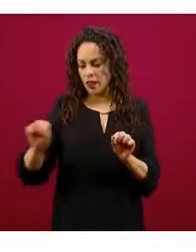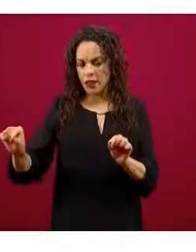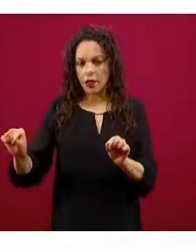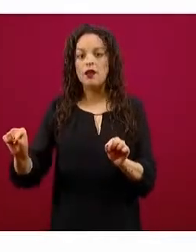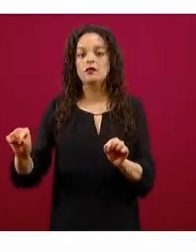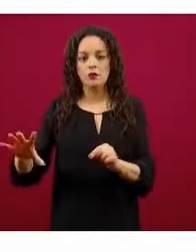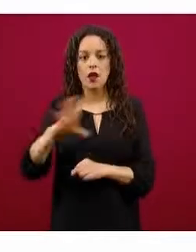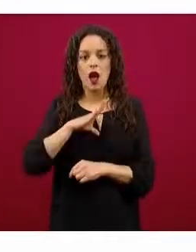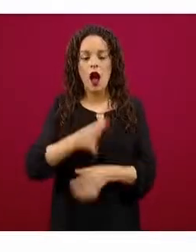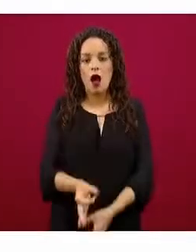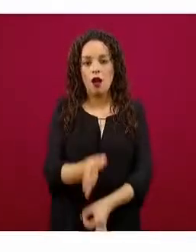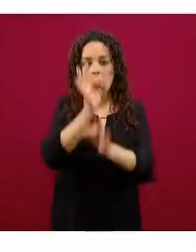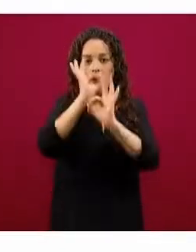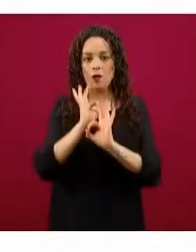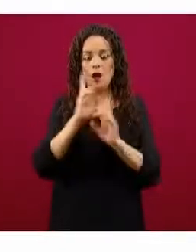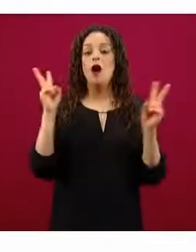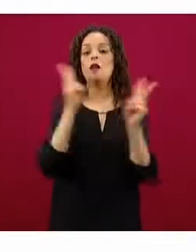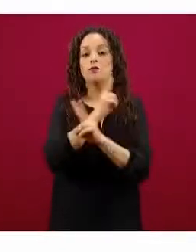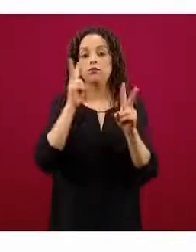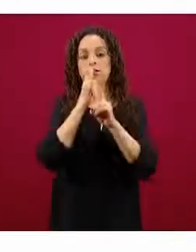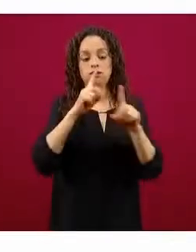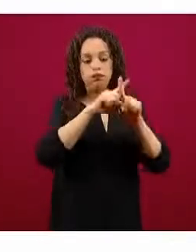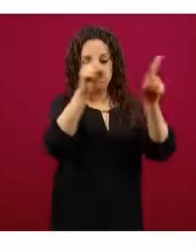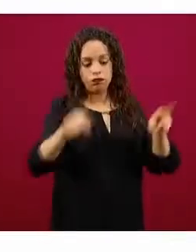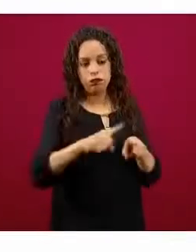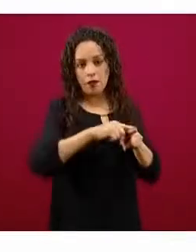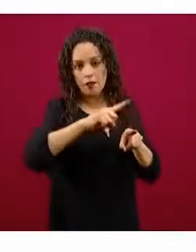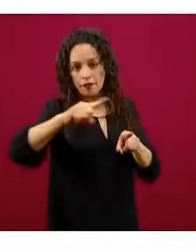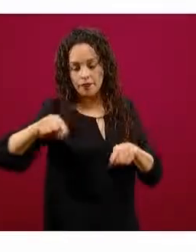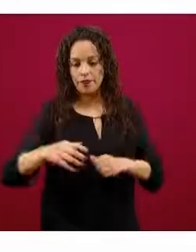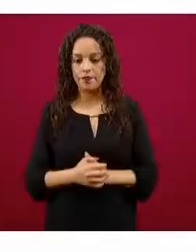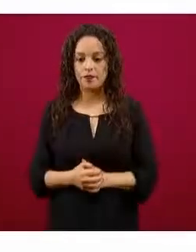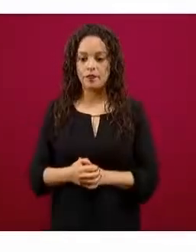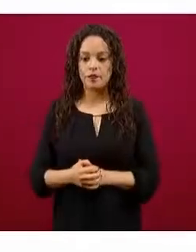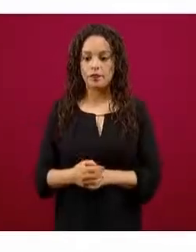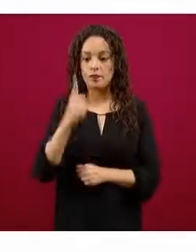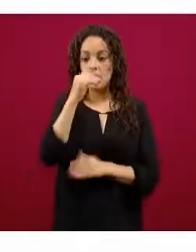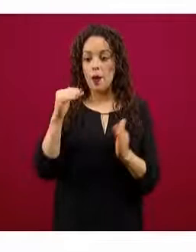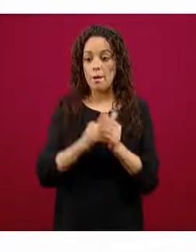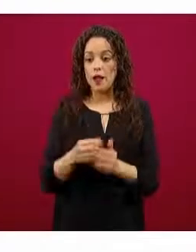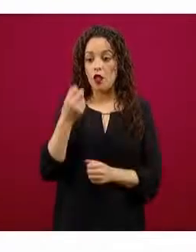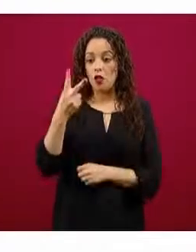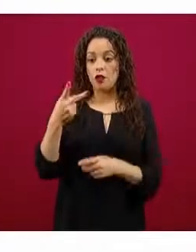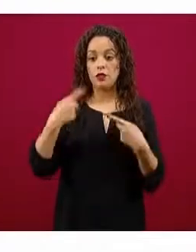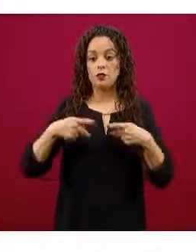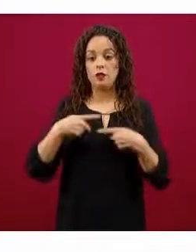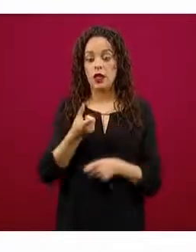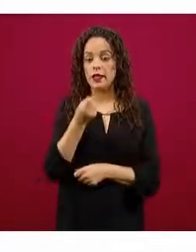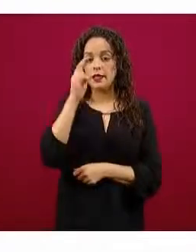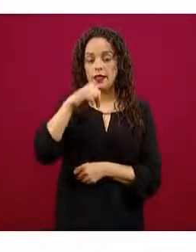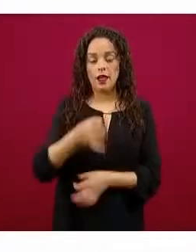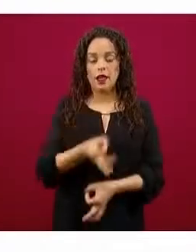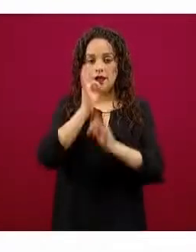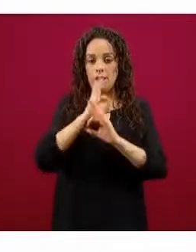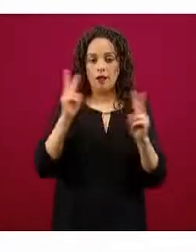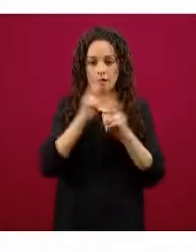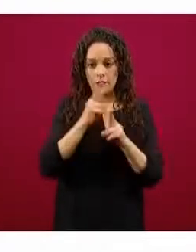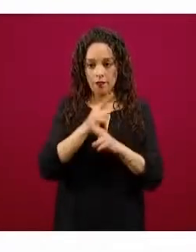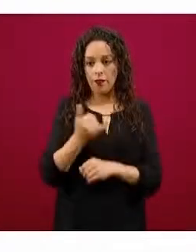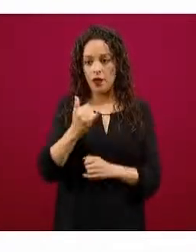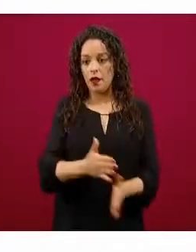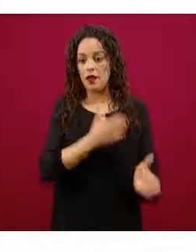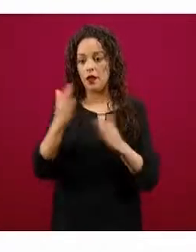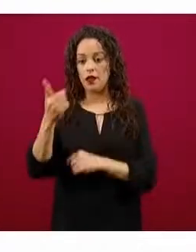con ventilación. Los pacientes hospitalizados sin ventilación han sido 1,002 y con ventilación 115. Nos dan un total